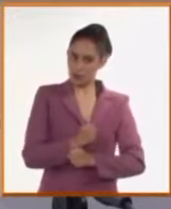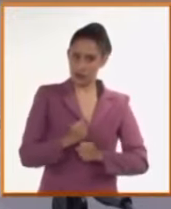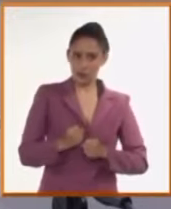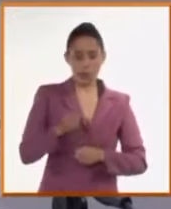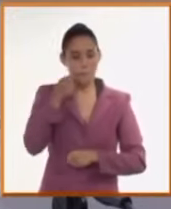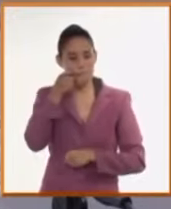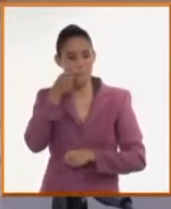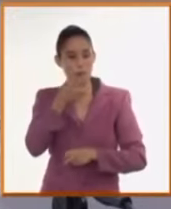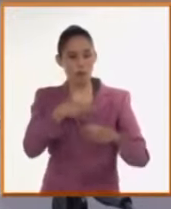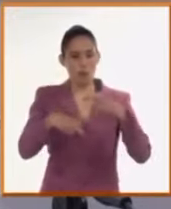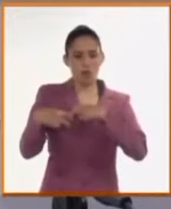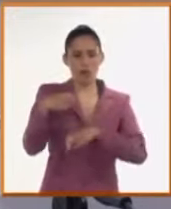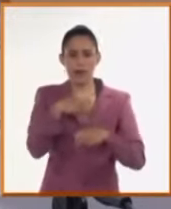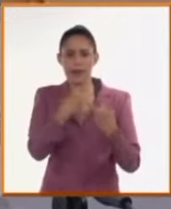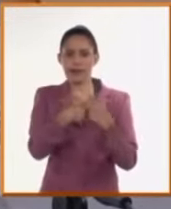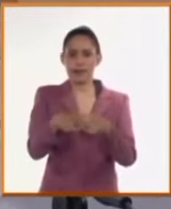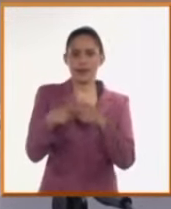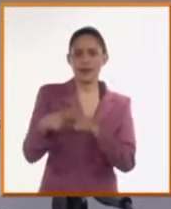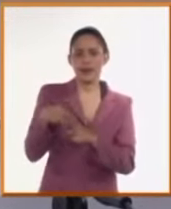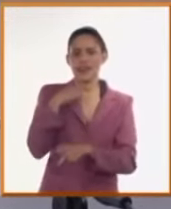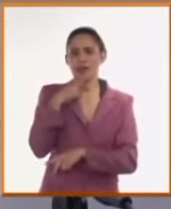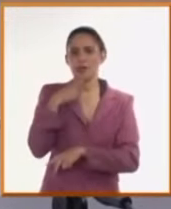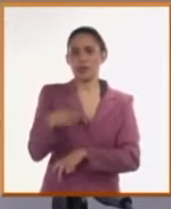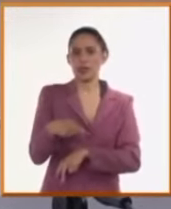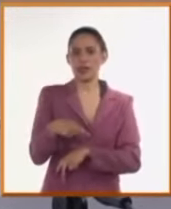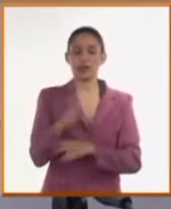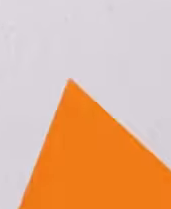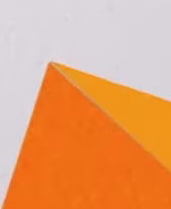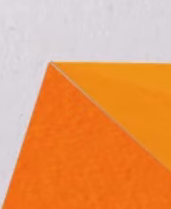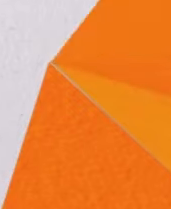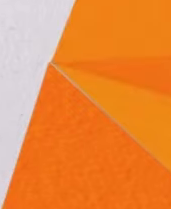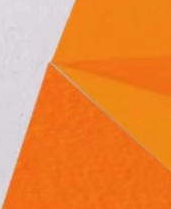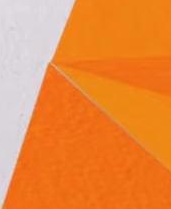de los datos que hoy son escasos e incluso